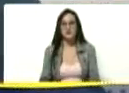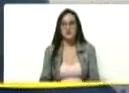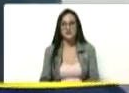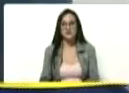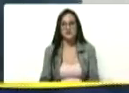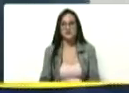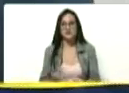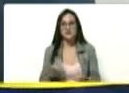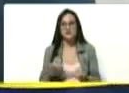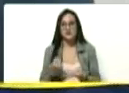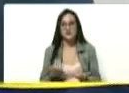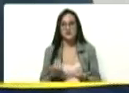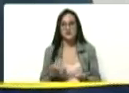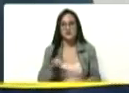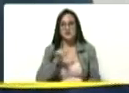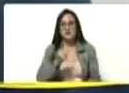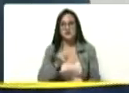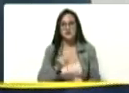Y